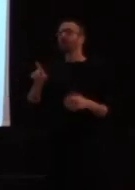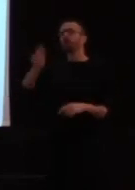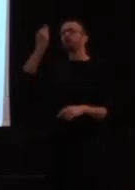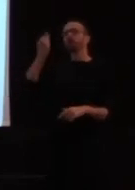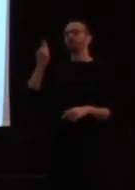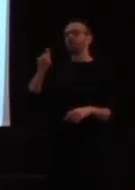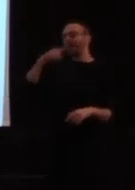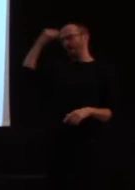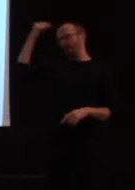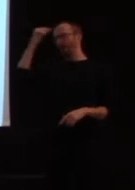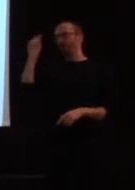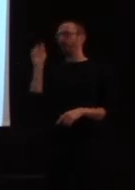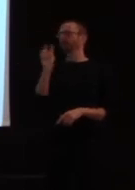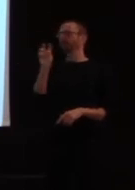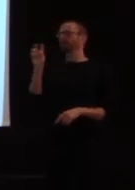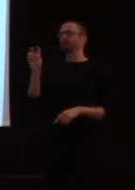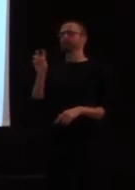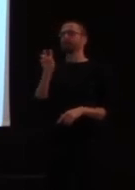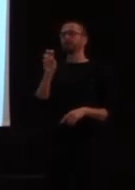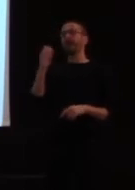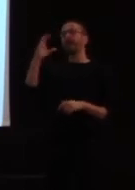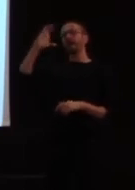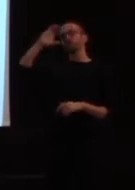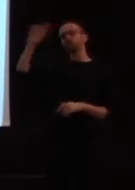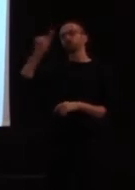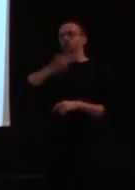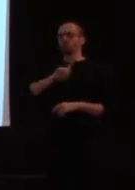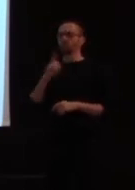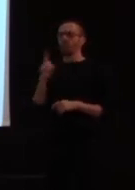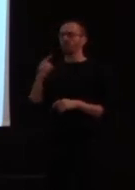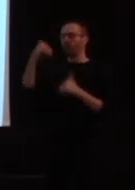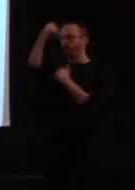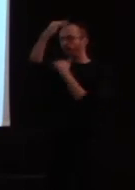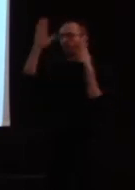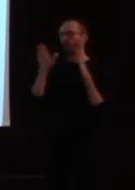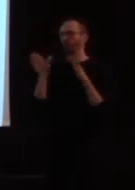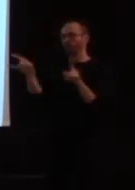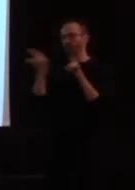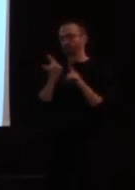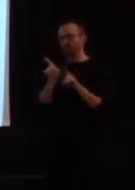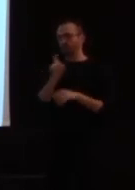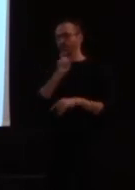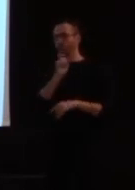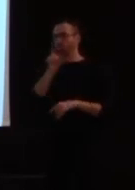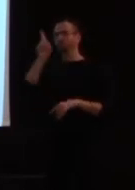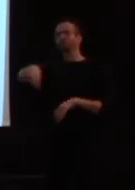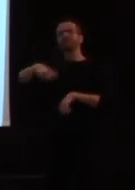captar y mantener la atención cuando habla. Tener en cuenta que es muy importante, que